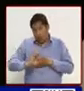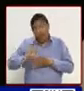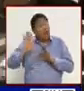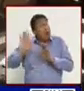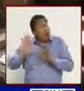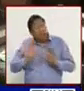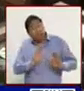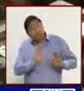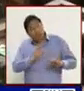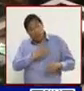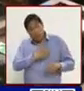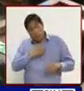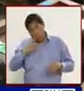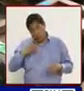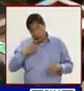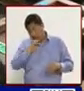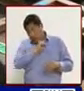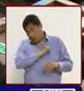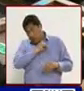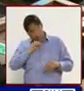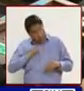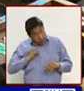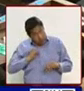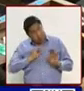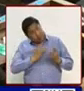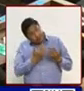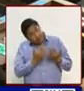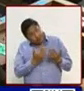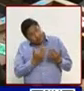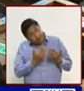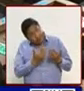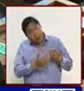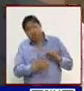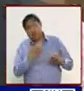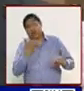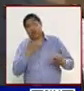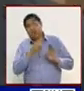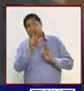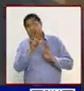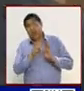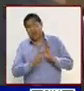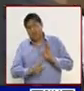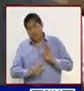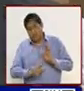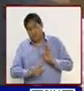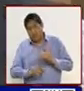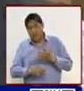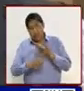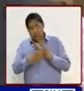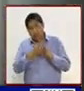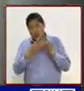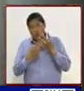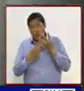Legislativa. En este momento nosotros simplemente vamos a esperar la lista de postulantes a las cuatro instituciones del órgano judicial.